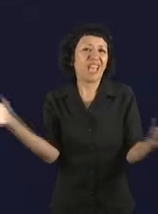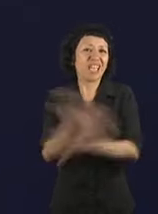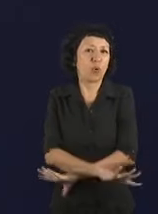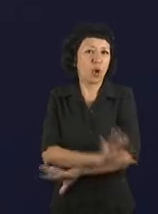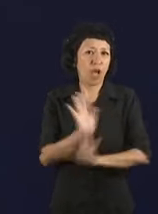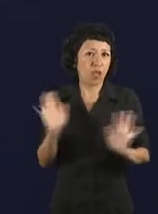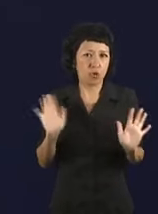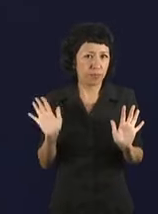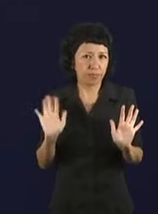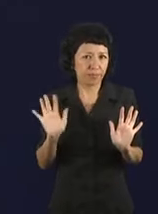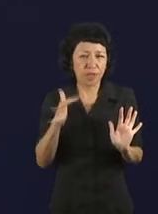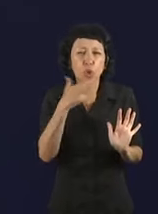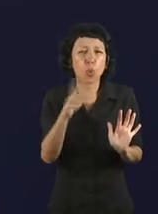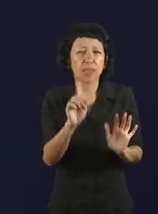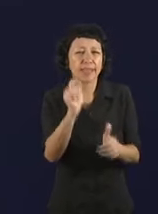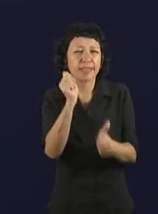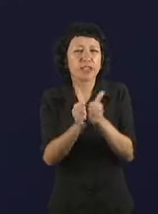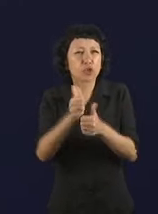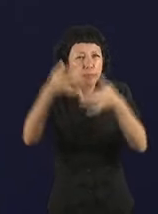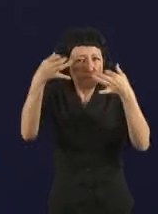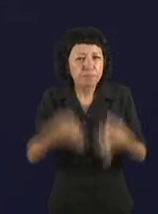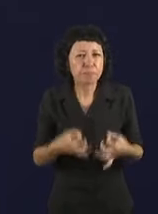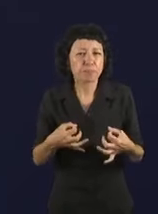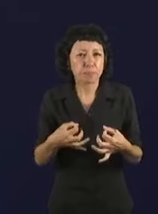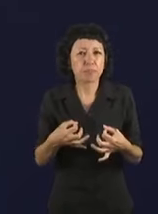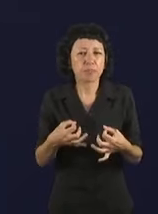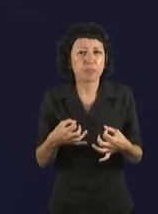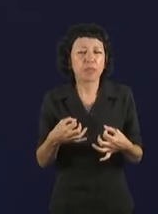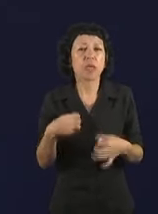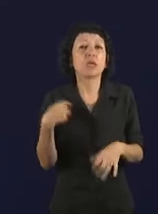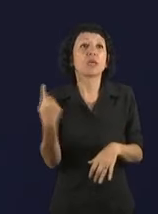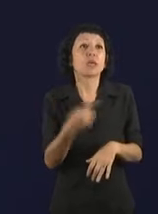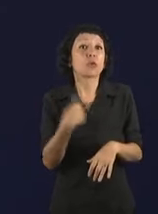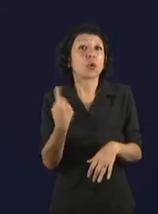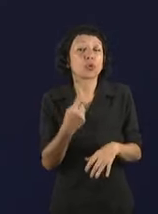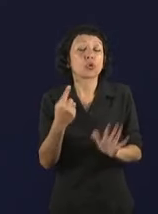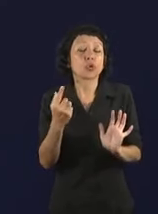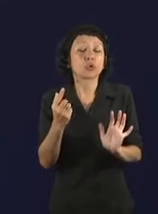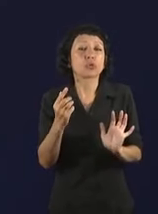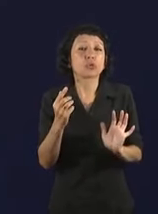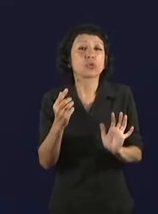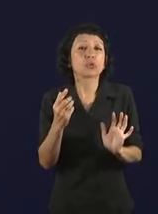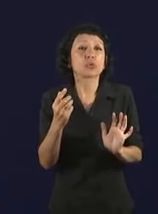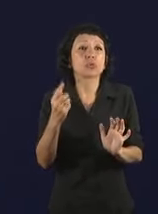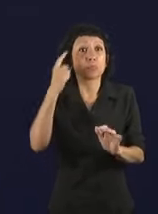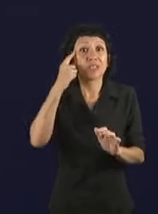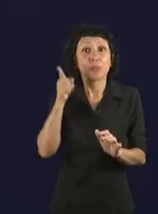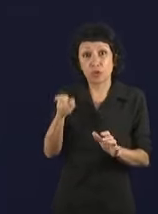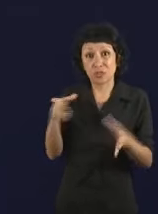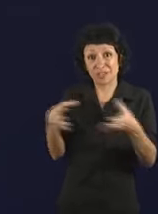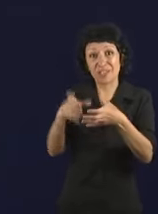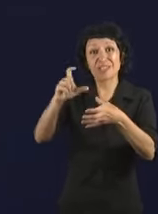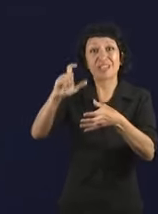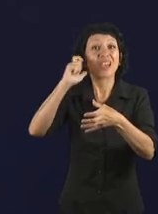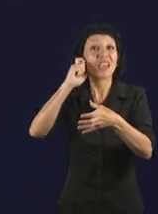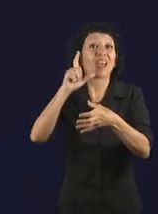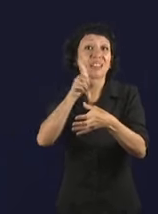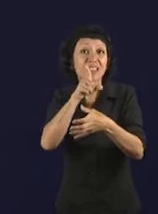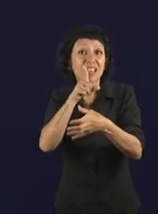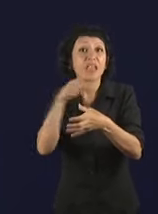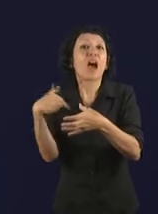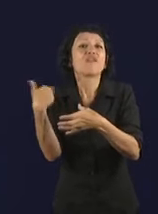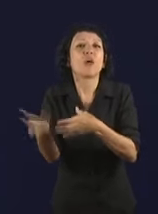e lo único que queremos es que quienes ellos representan que son precisamente los trabajadores estén mejor si